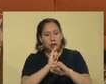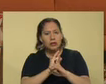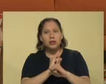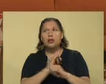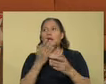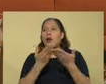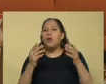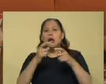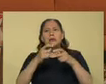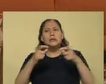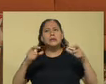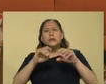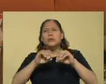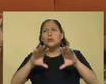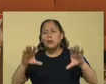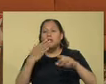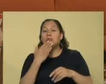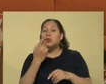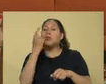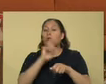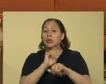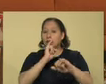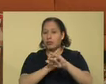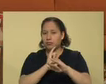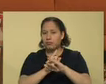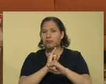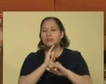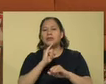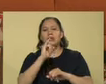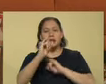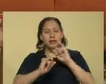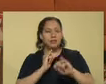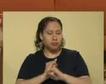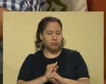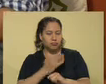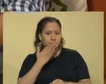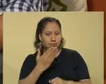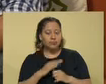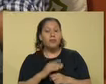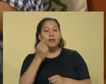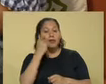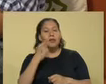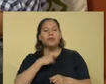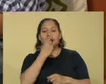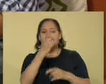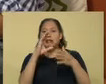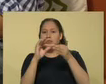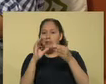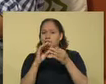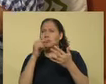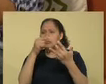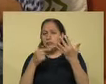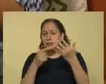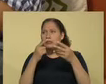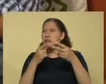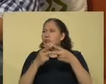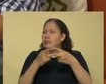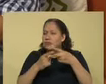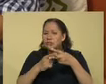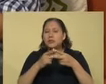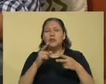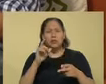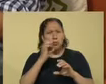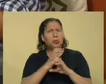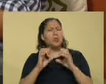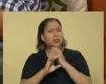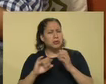nuestros días. Por eso hay este Día Internacional del Internet. Uh-huh. Y les voy a dar unos cuantos datos duros que a lo mejor encuentran